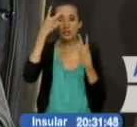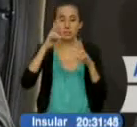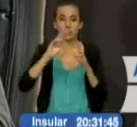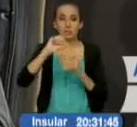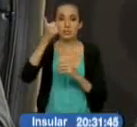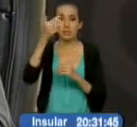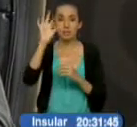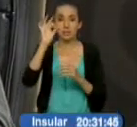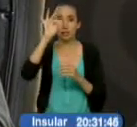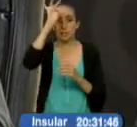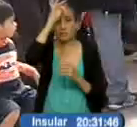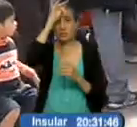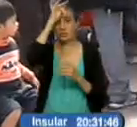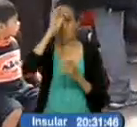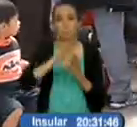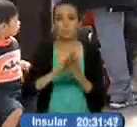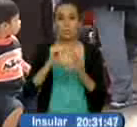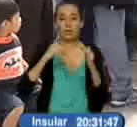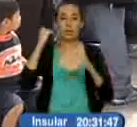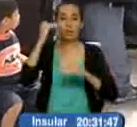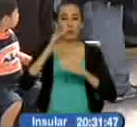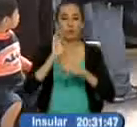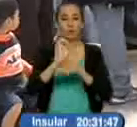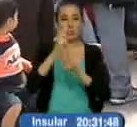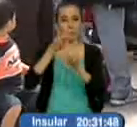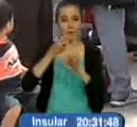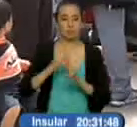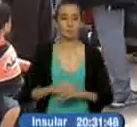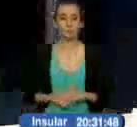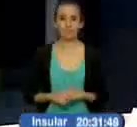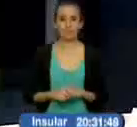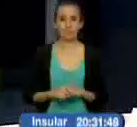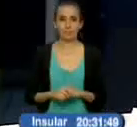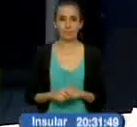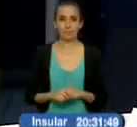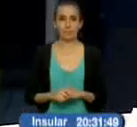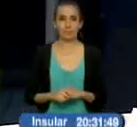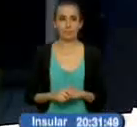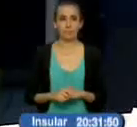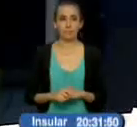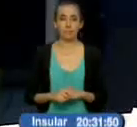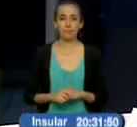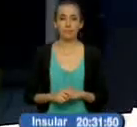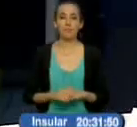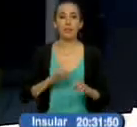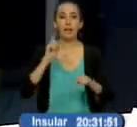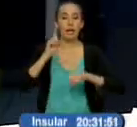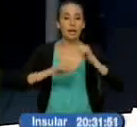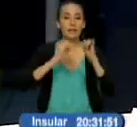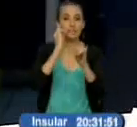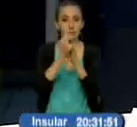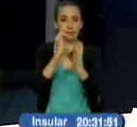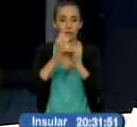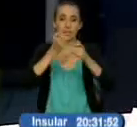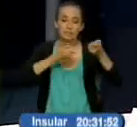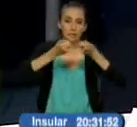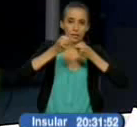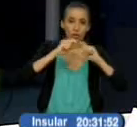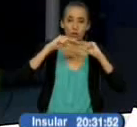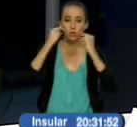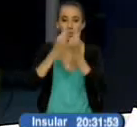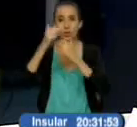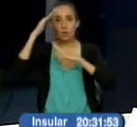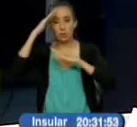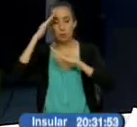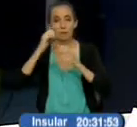19 hospitales de tercer nivel. Sofía Montoya, Ecuador TV. Entidades de control y seguridad trabajarán de manera conjunta durante el